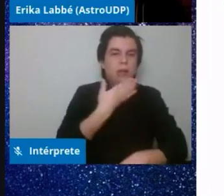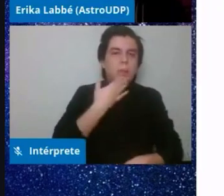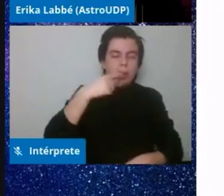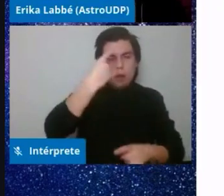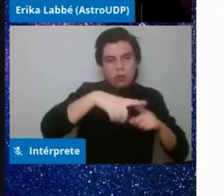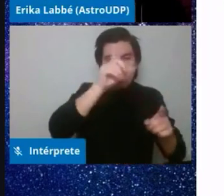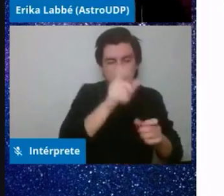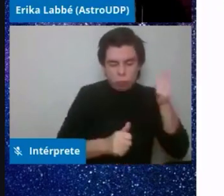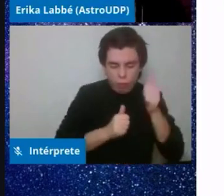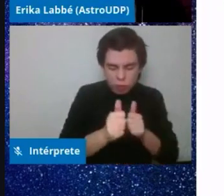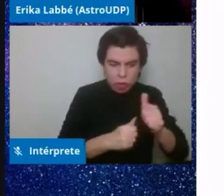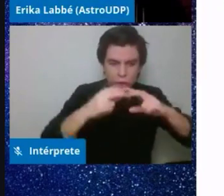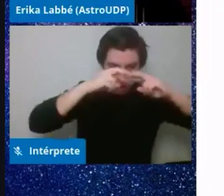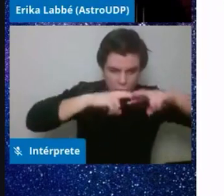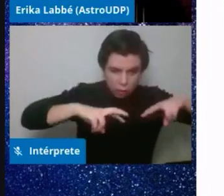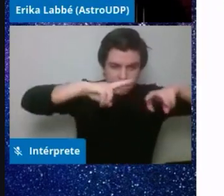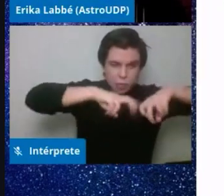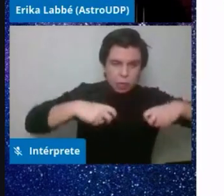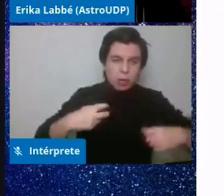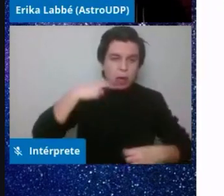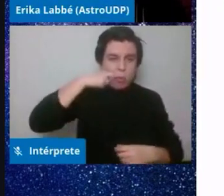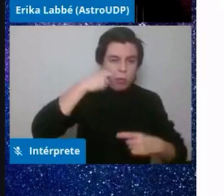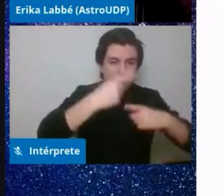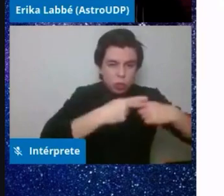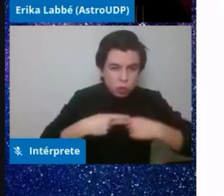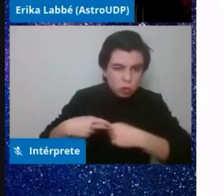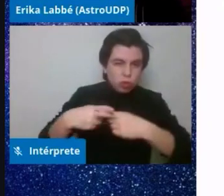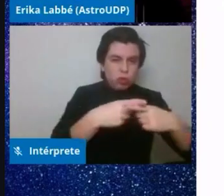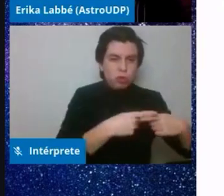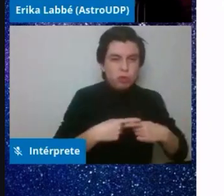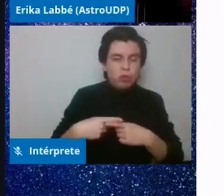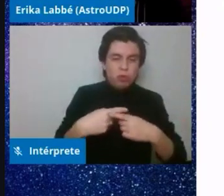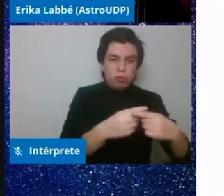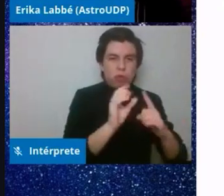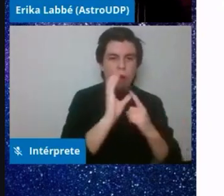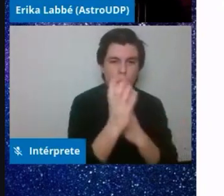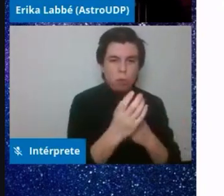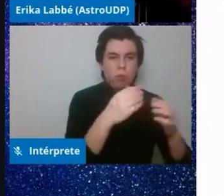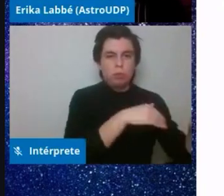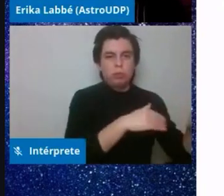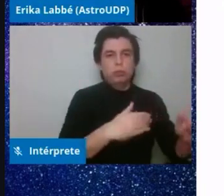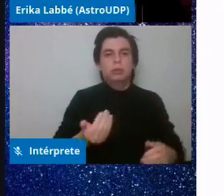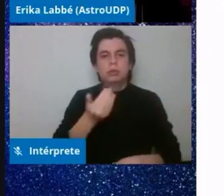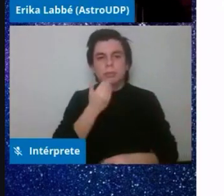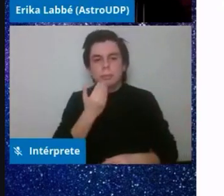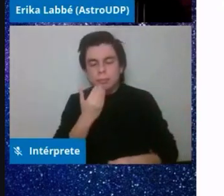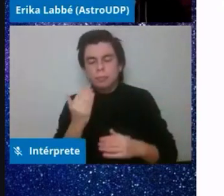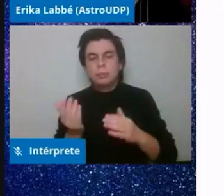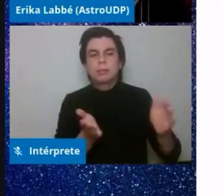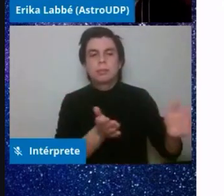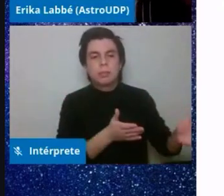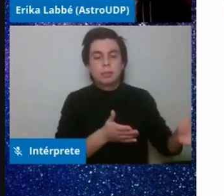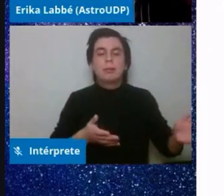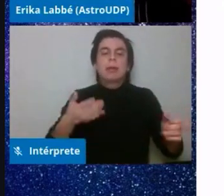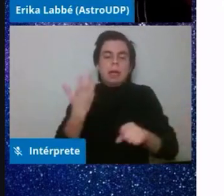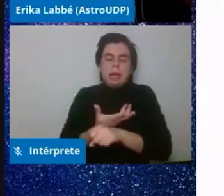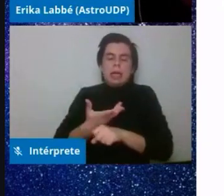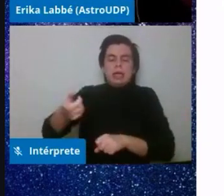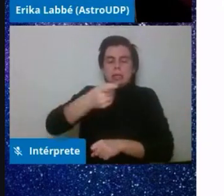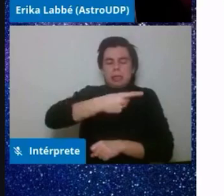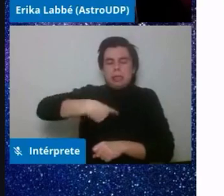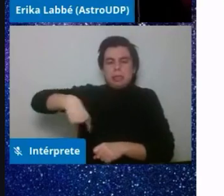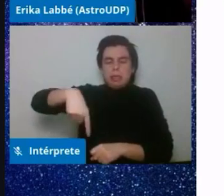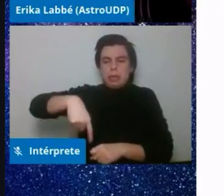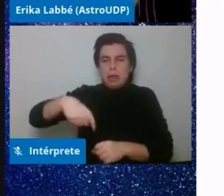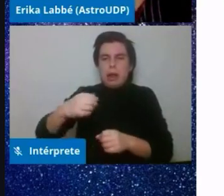como para estar comunicándonos entre nosotros y generar un mejor aprendizaje, un mejor conocimiento de